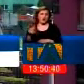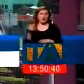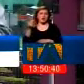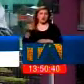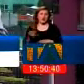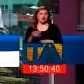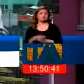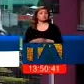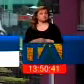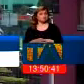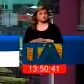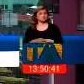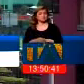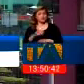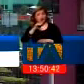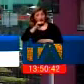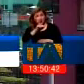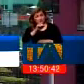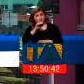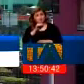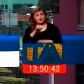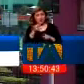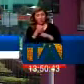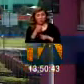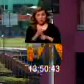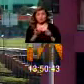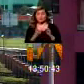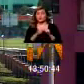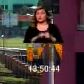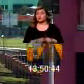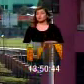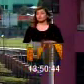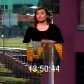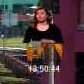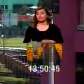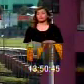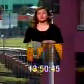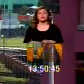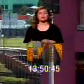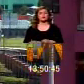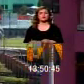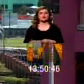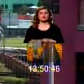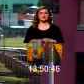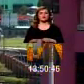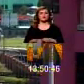de señalar y alertar inconsistencias. En Quito, Fausto Yepes, 24 horas.